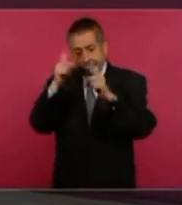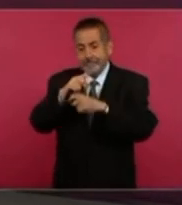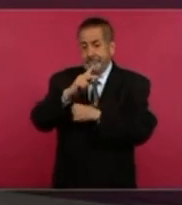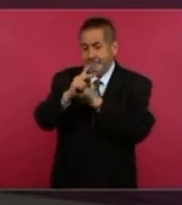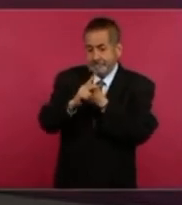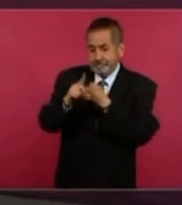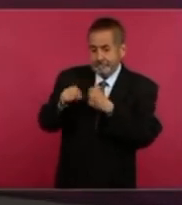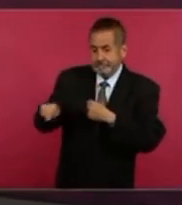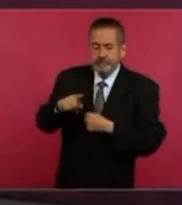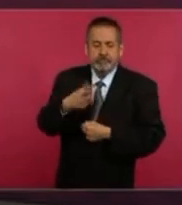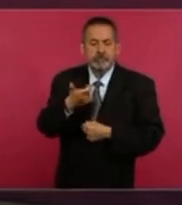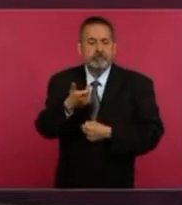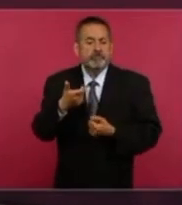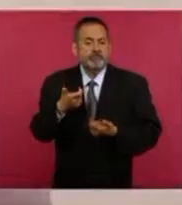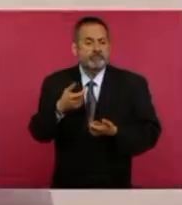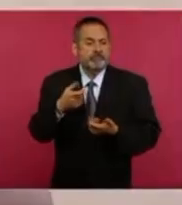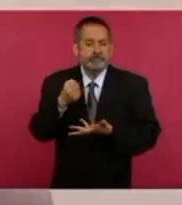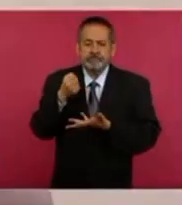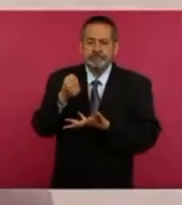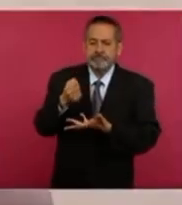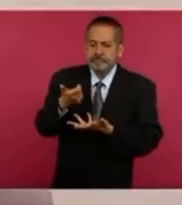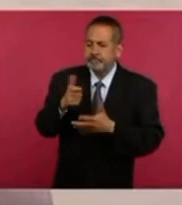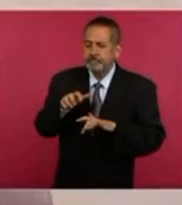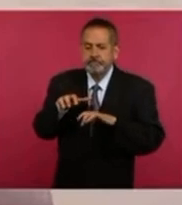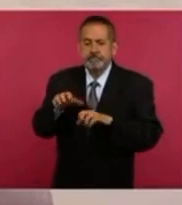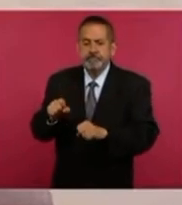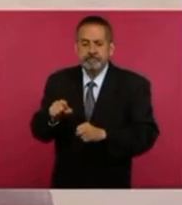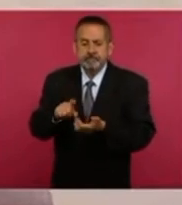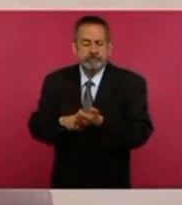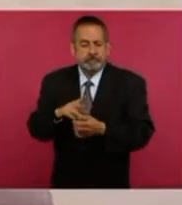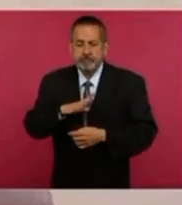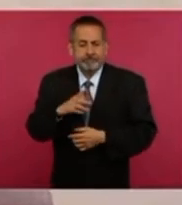no cuentan con presupuesto,